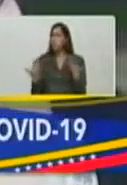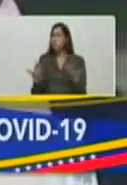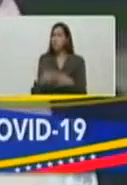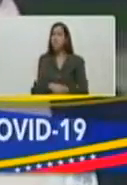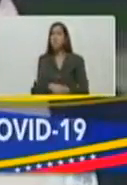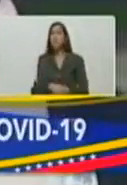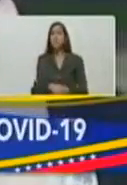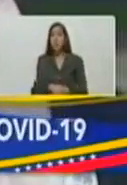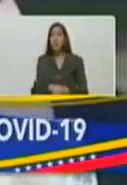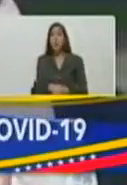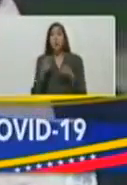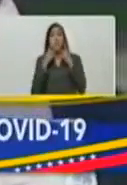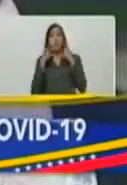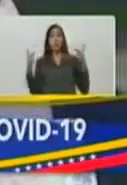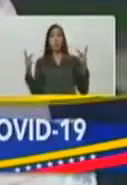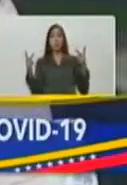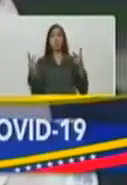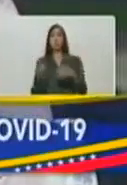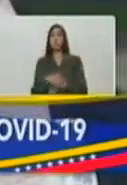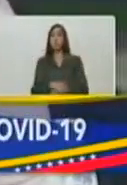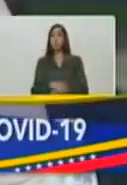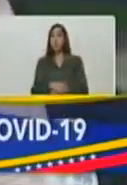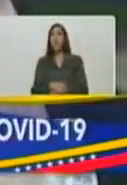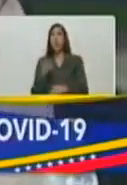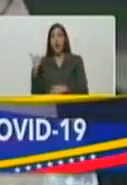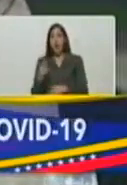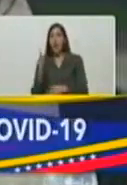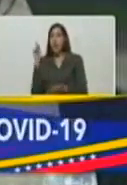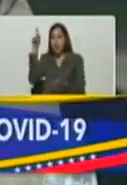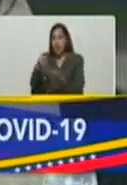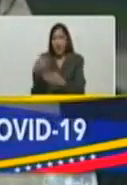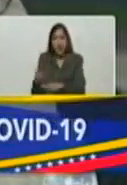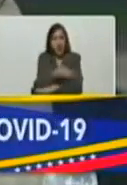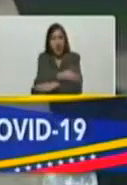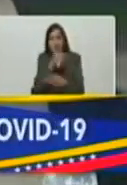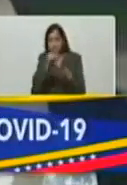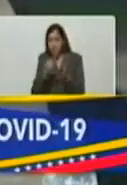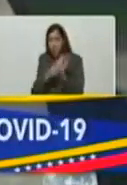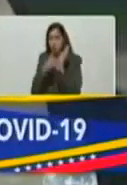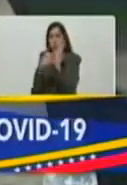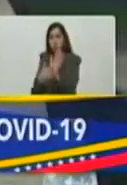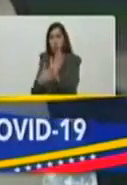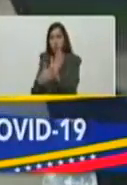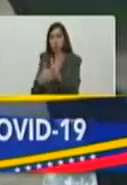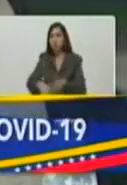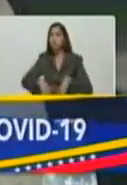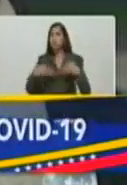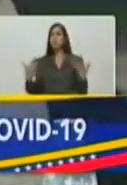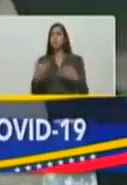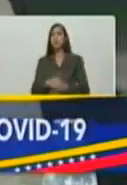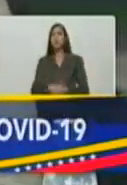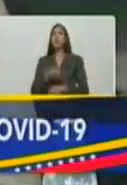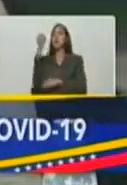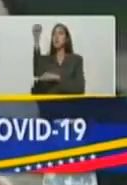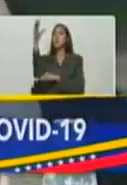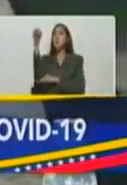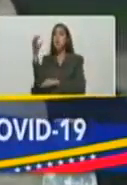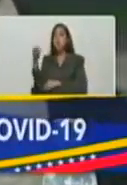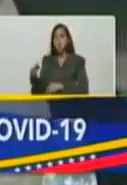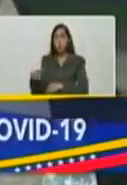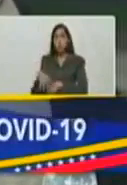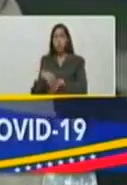lugares públicos, exista un registro al ingreso del centro. Si el semáforo, una vez se introduce